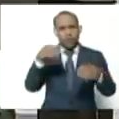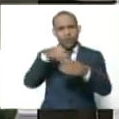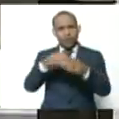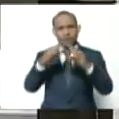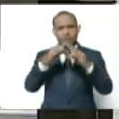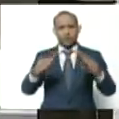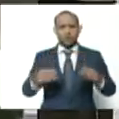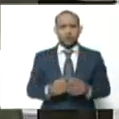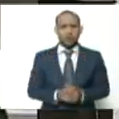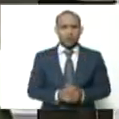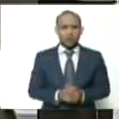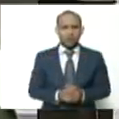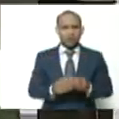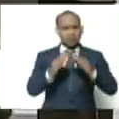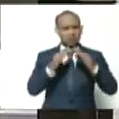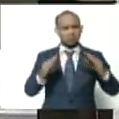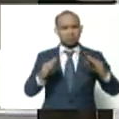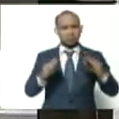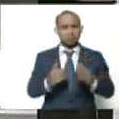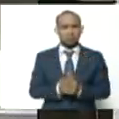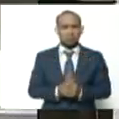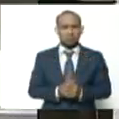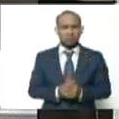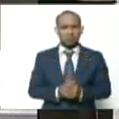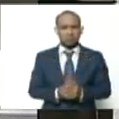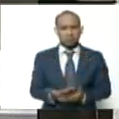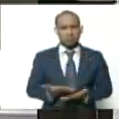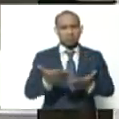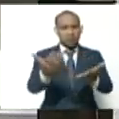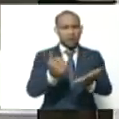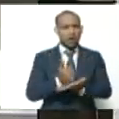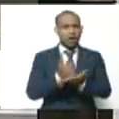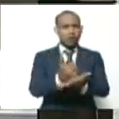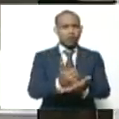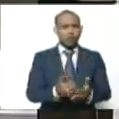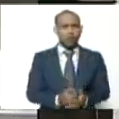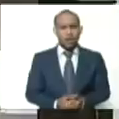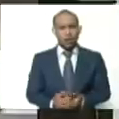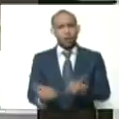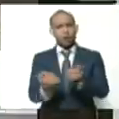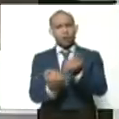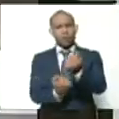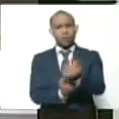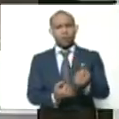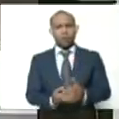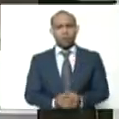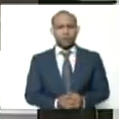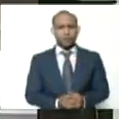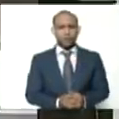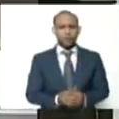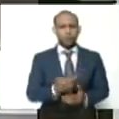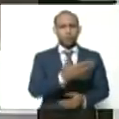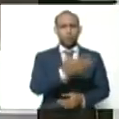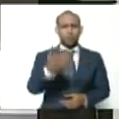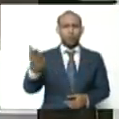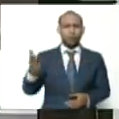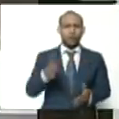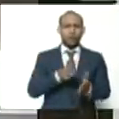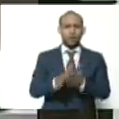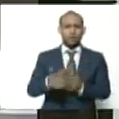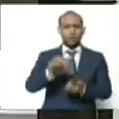casa, en su hogar, tenderle la mano de apoyo a ustedes que son